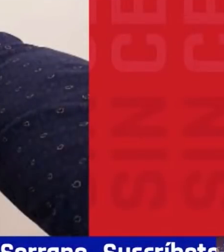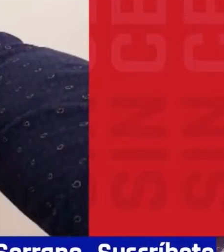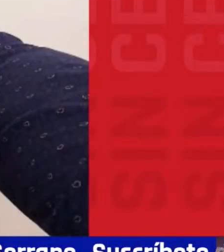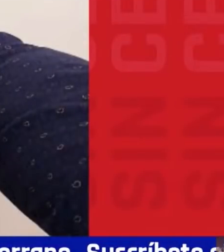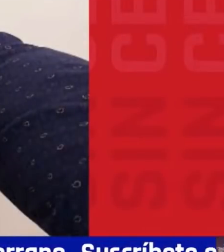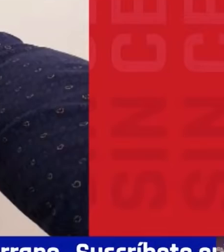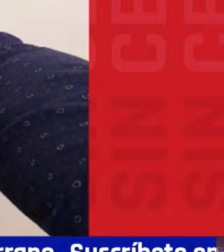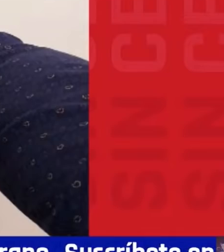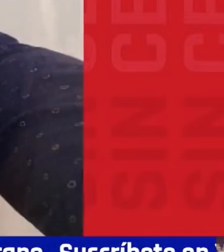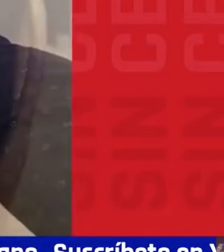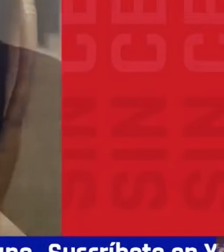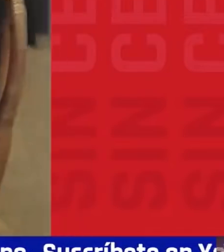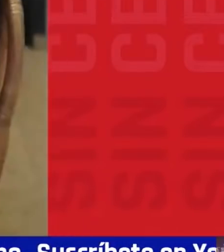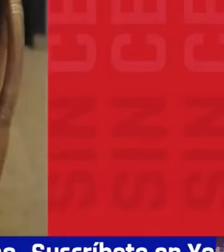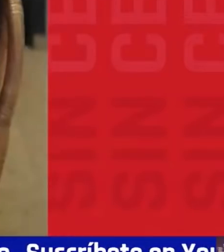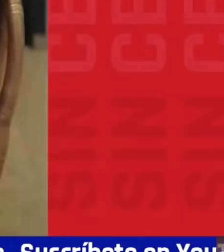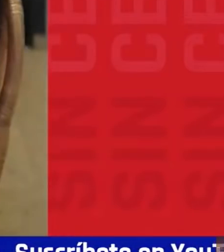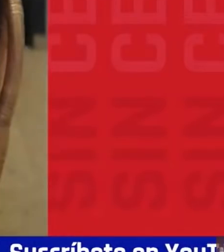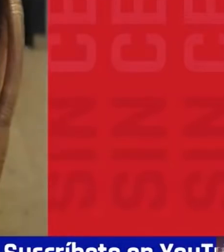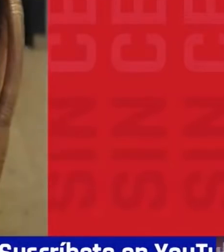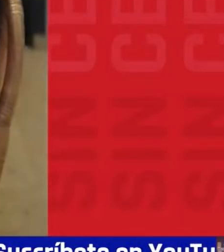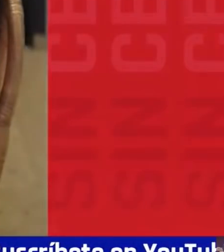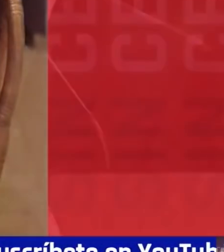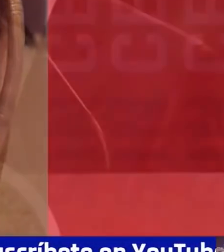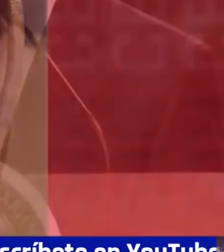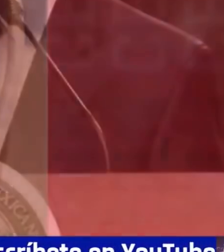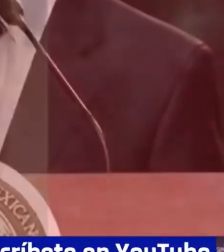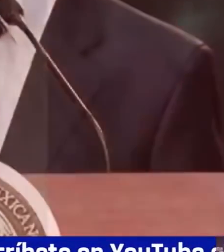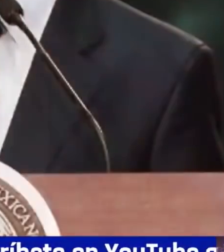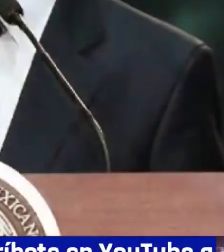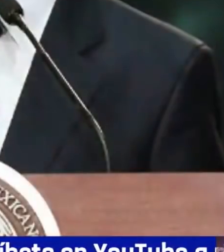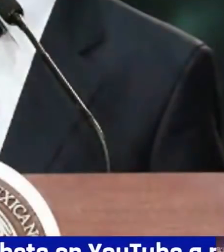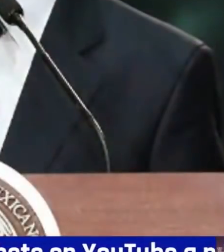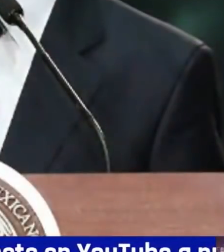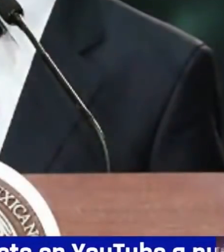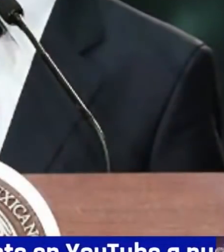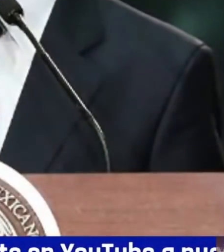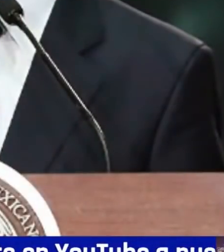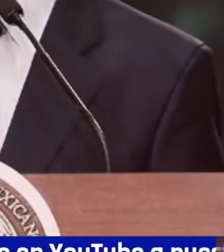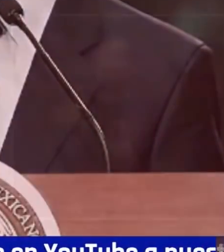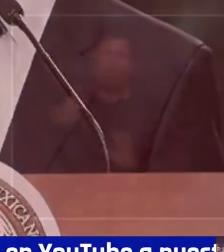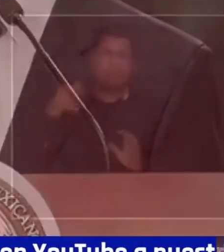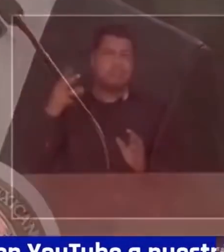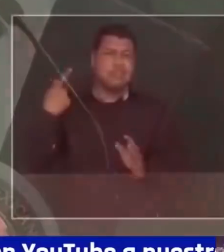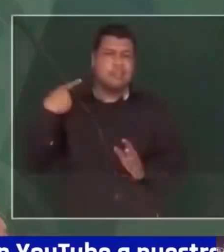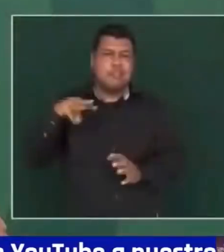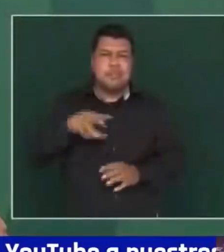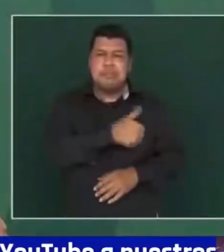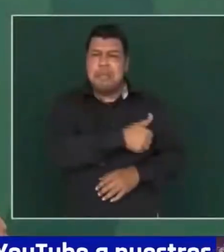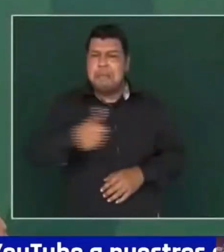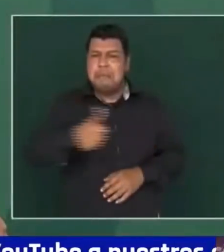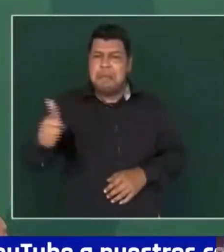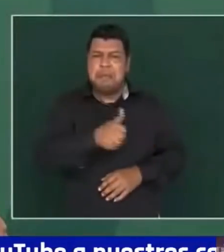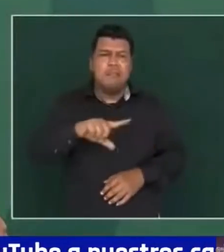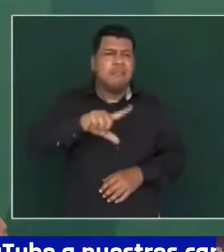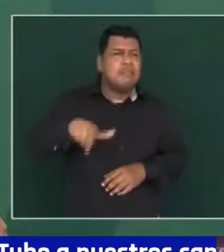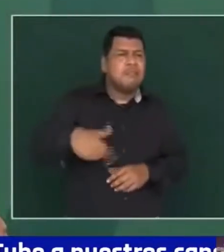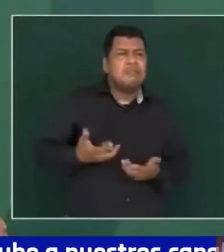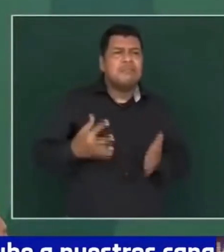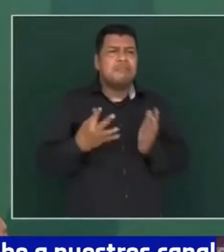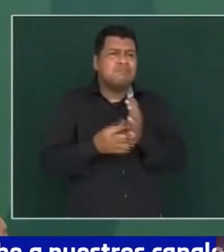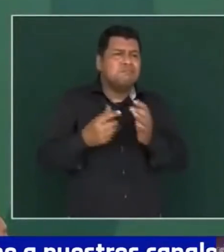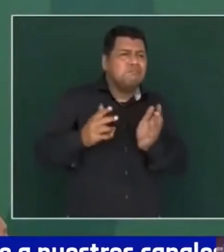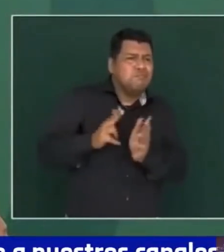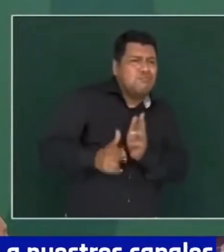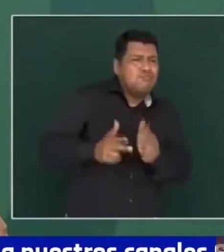Enrique Peña Nieto. Ahora con Andrés Manuel López Obrador, en 3 años y medio ya vamos a lograr la